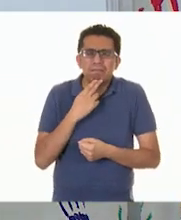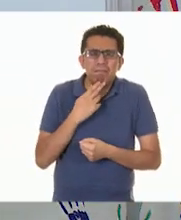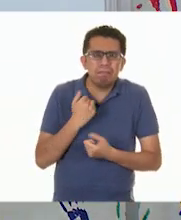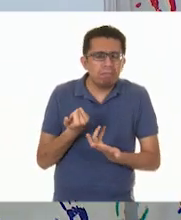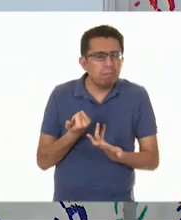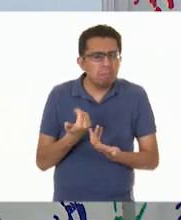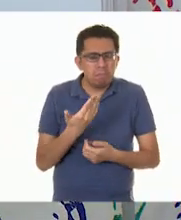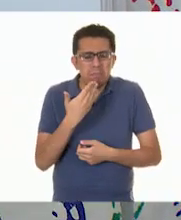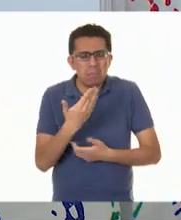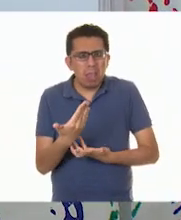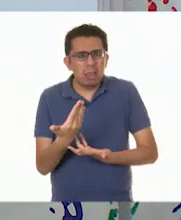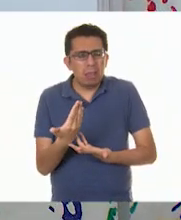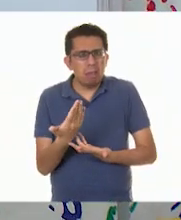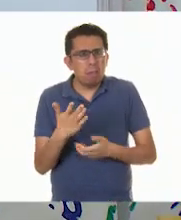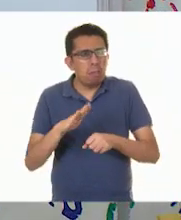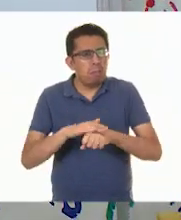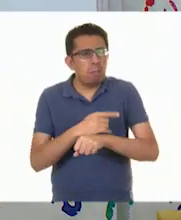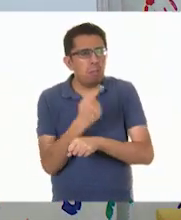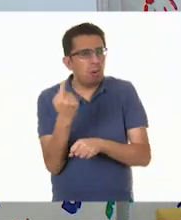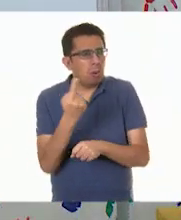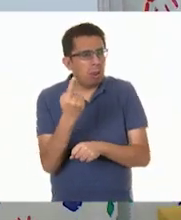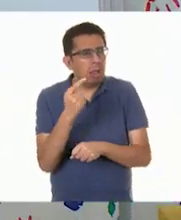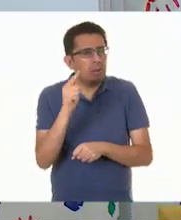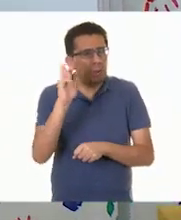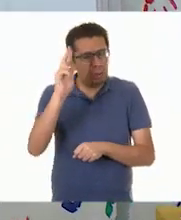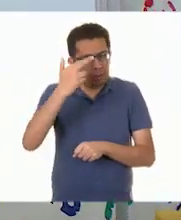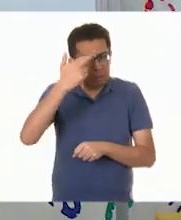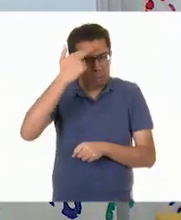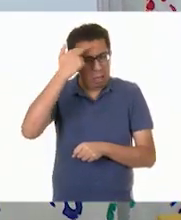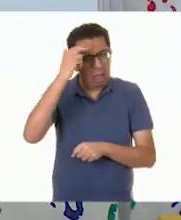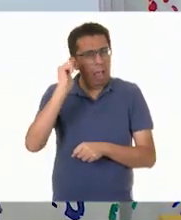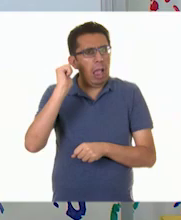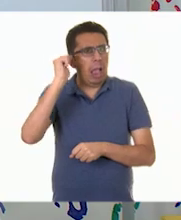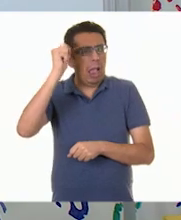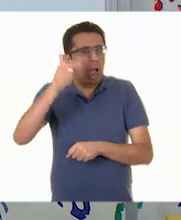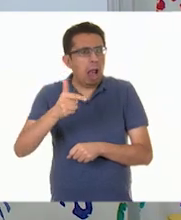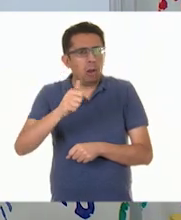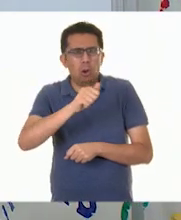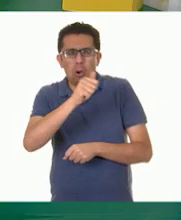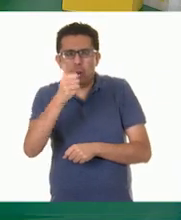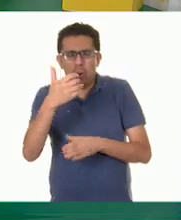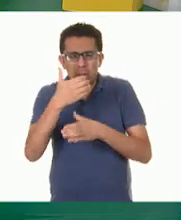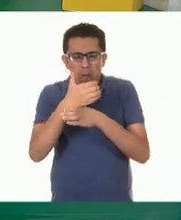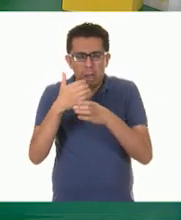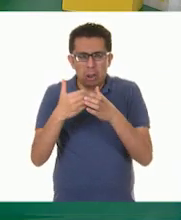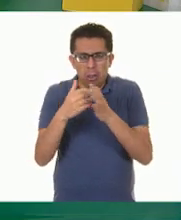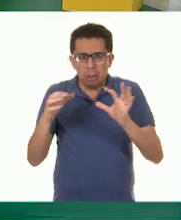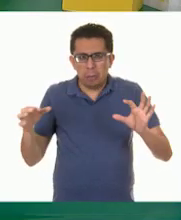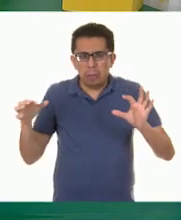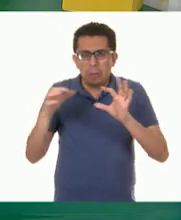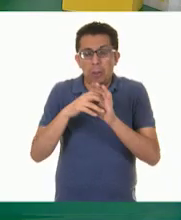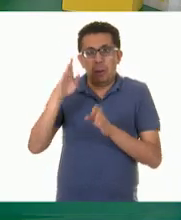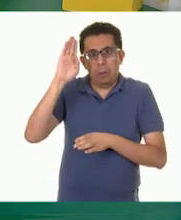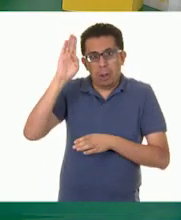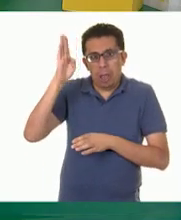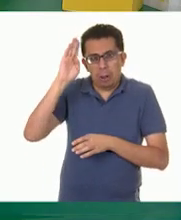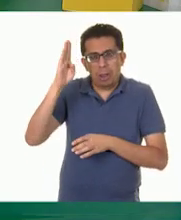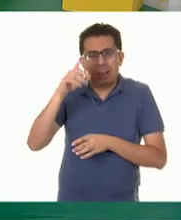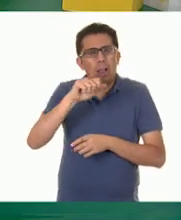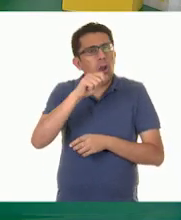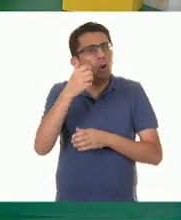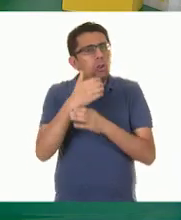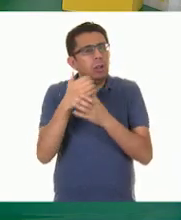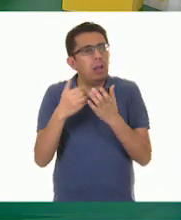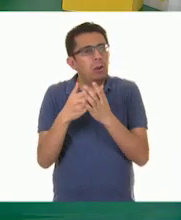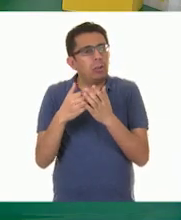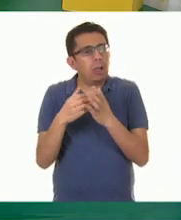¿Te recuerda algún invento esto que estamos haciendo? Uno escucha y el otro habla. Sí. Hola. ¿A qué invento te recuerda?